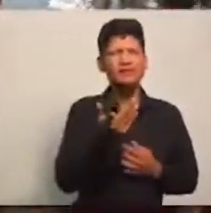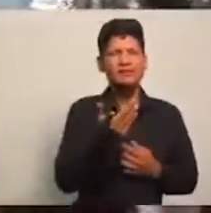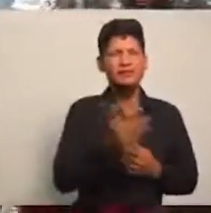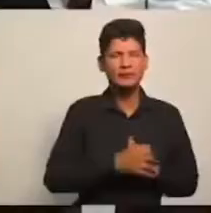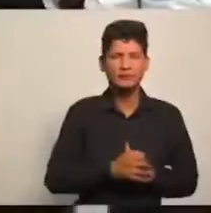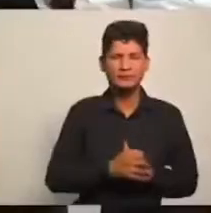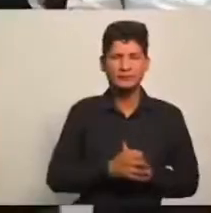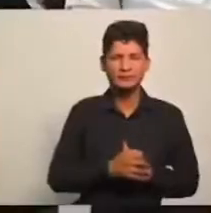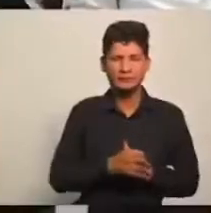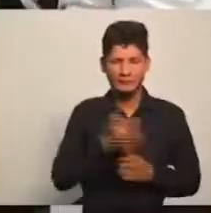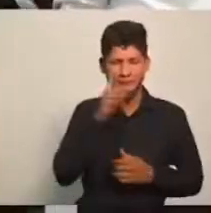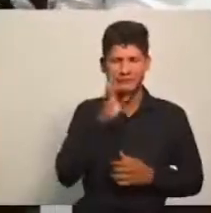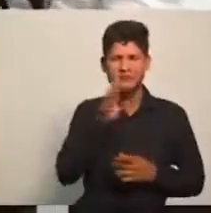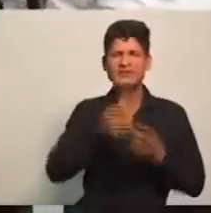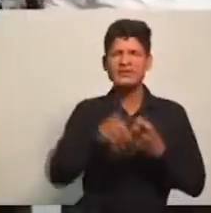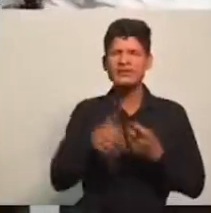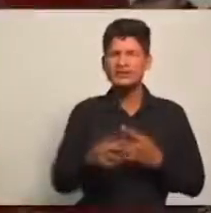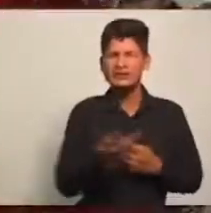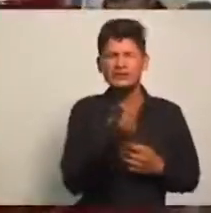¿Quién?